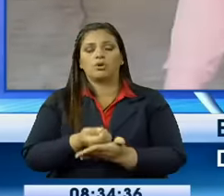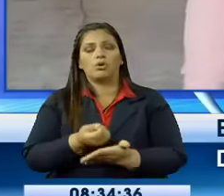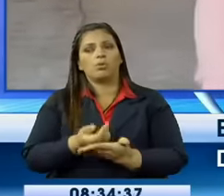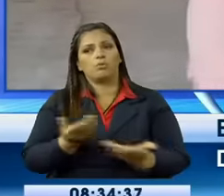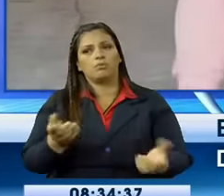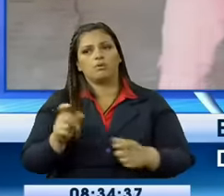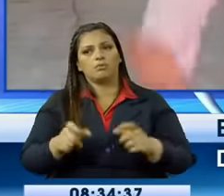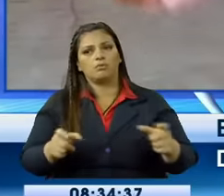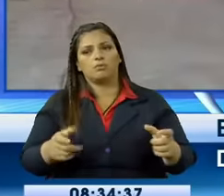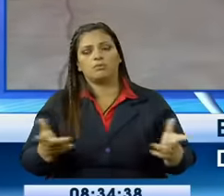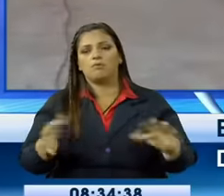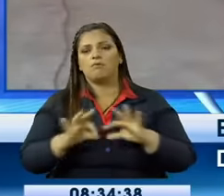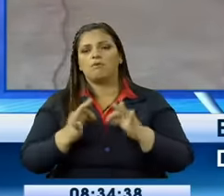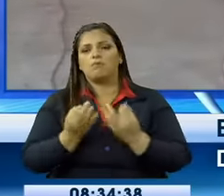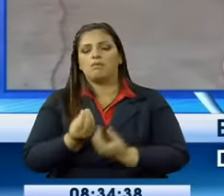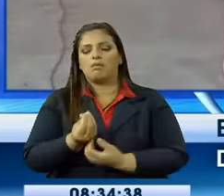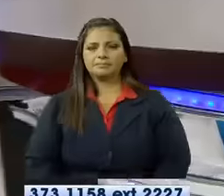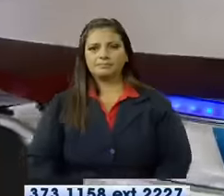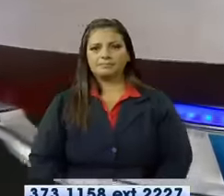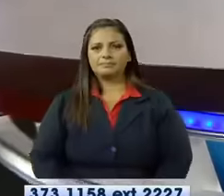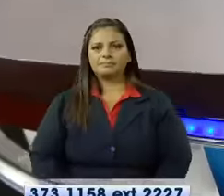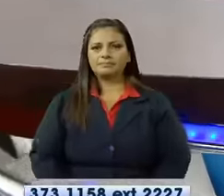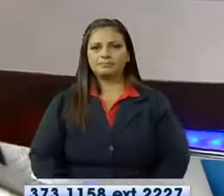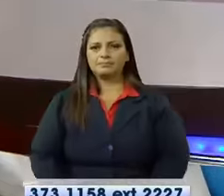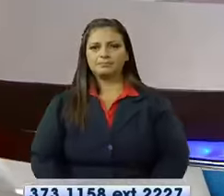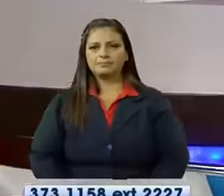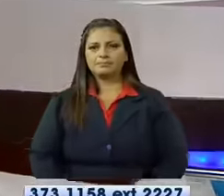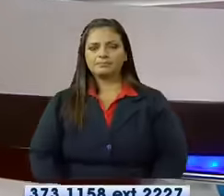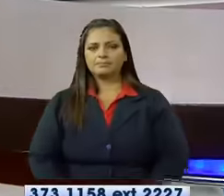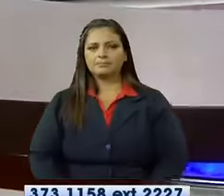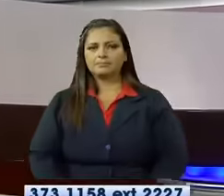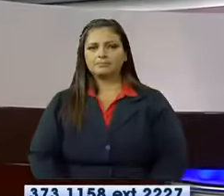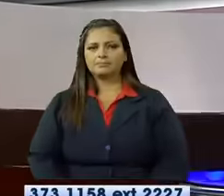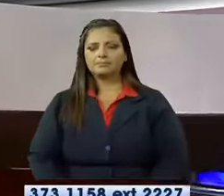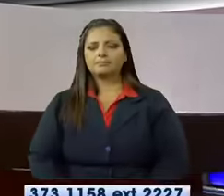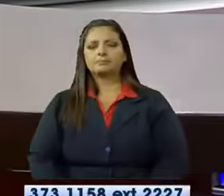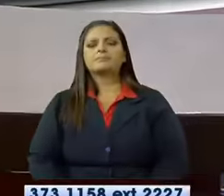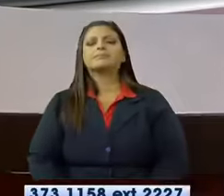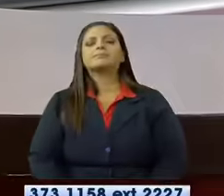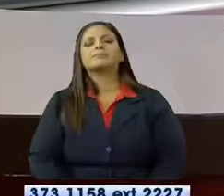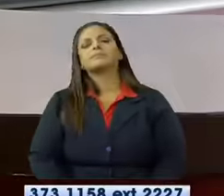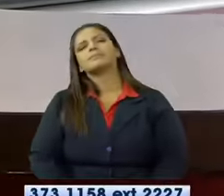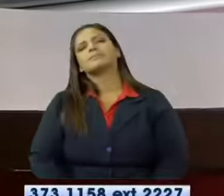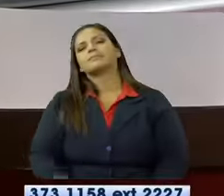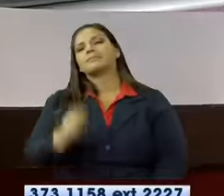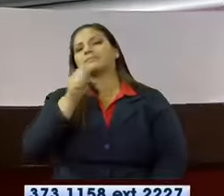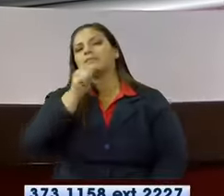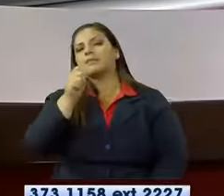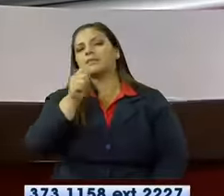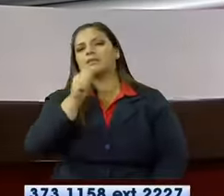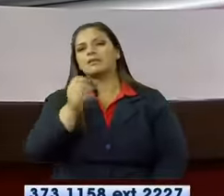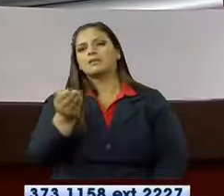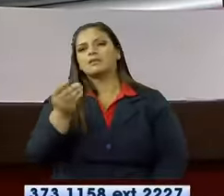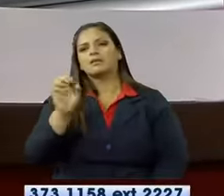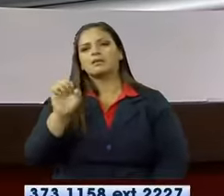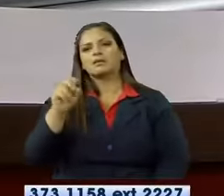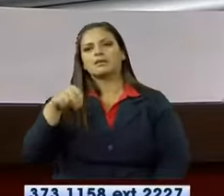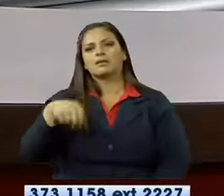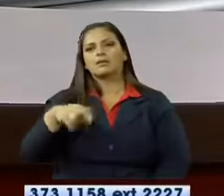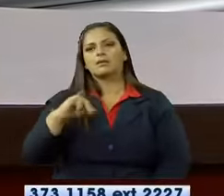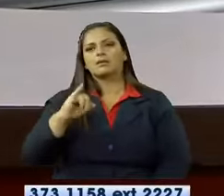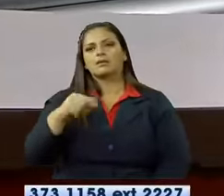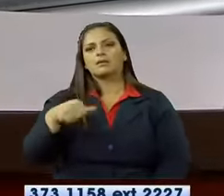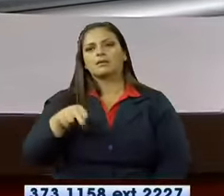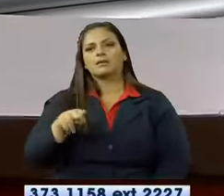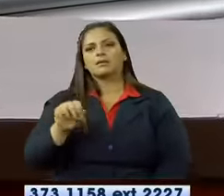las familias, claro que sí, de todos los sectores. Hugo. Sí. Bueno, vamos a salir inmediatamente de estudio para conectarnos con Enrique Muñoz, que nos tiene novedades